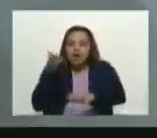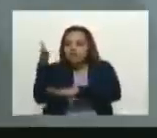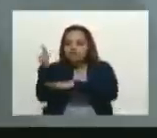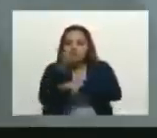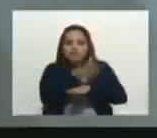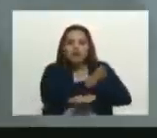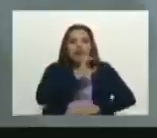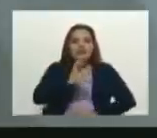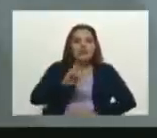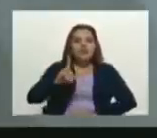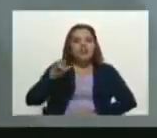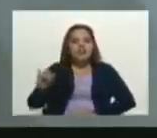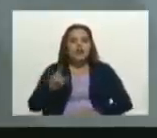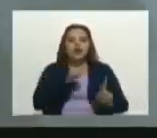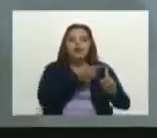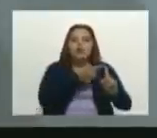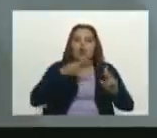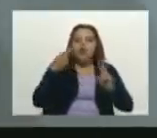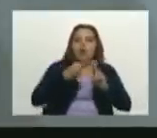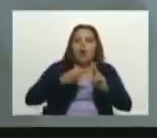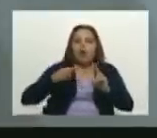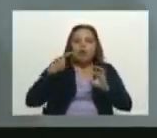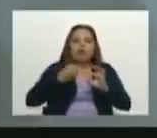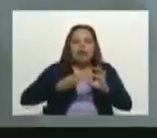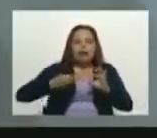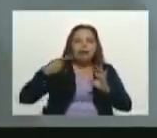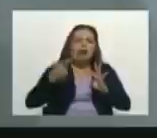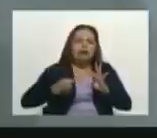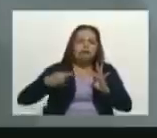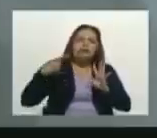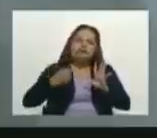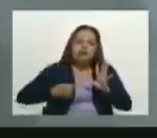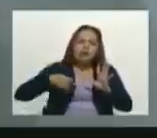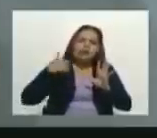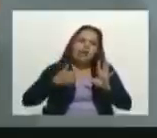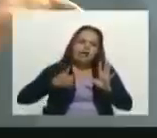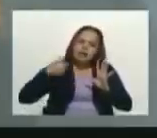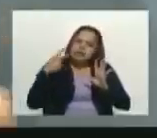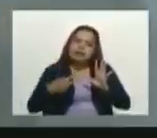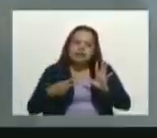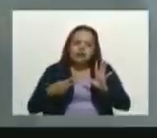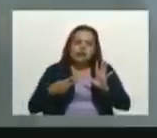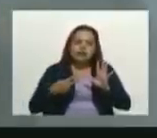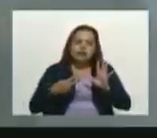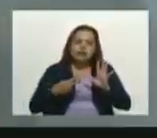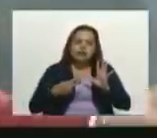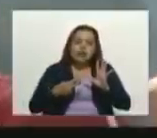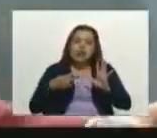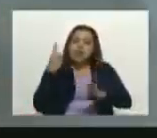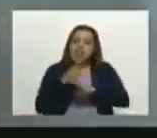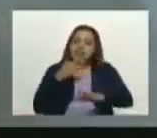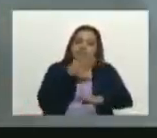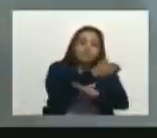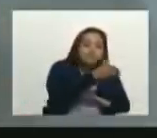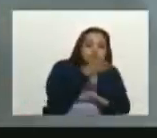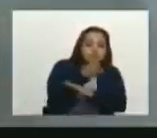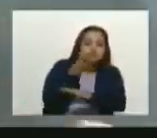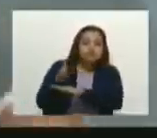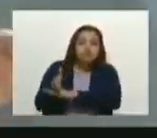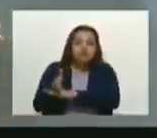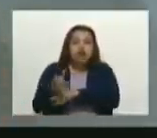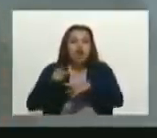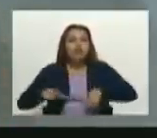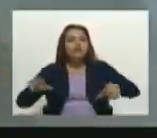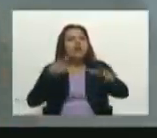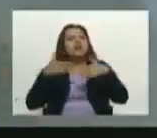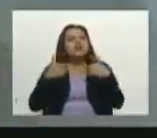CDI, uno, un CDI, dos CDI, tres CDI, cuatro CDI, cinco CDI, siete CDI, uno por uno, ambulatorio, porque